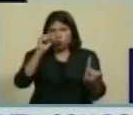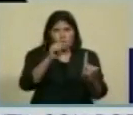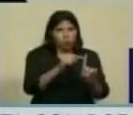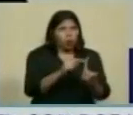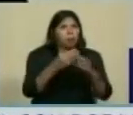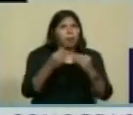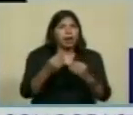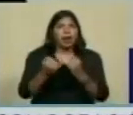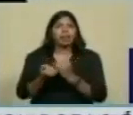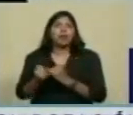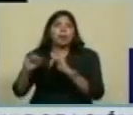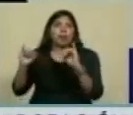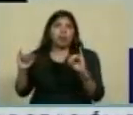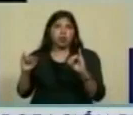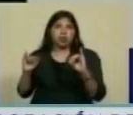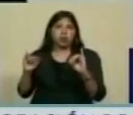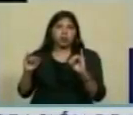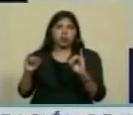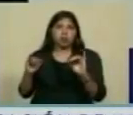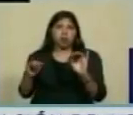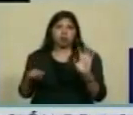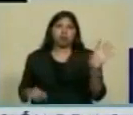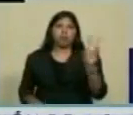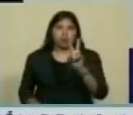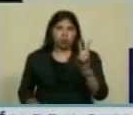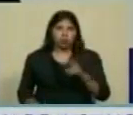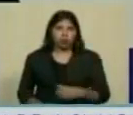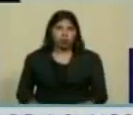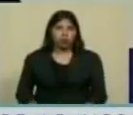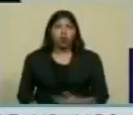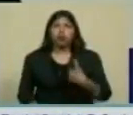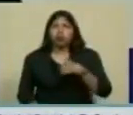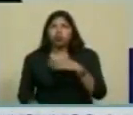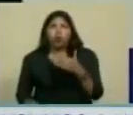nacional. Nosotros lo hablábamos con,